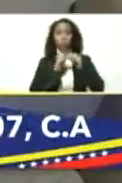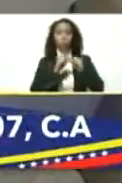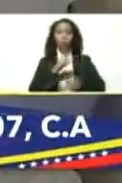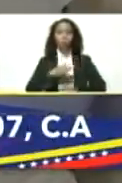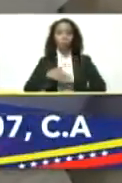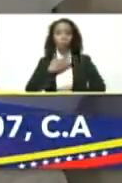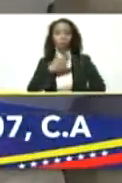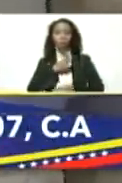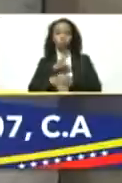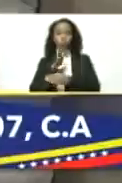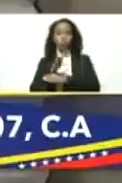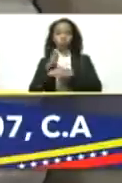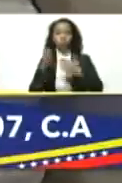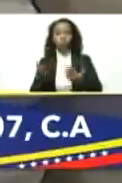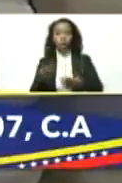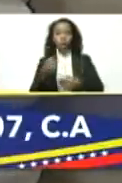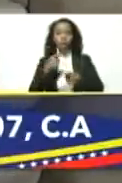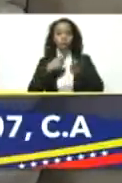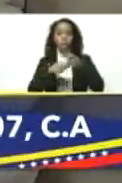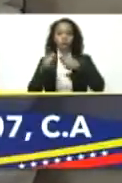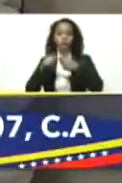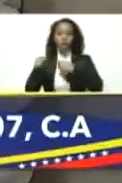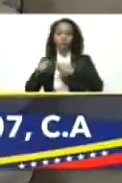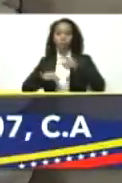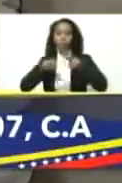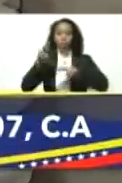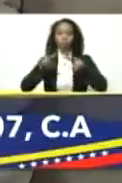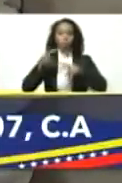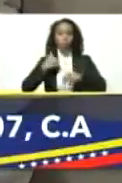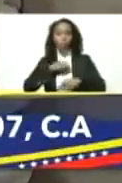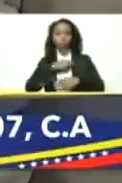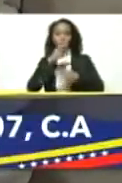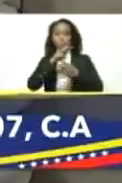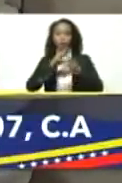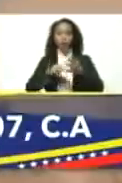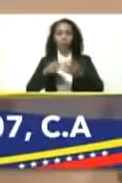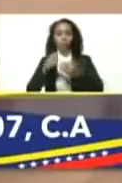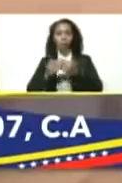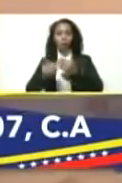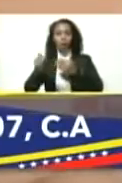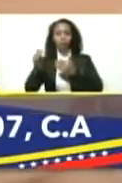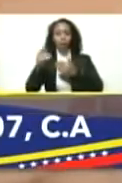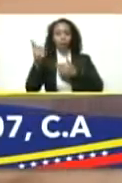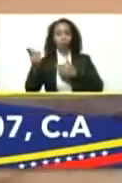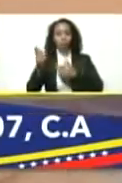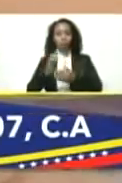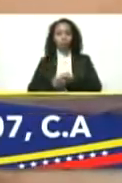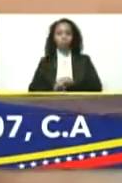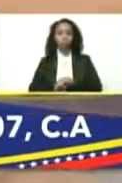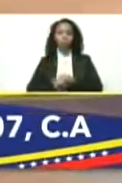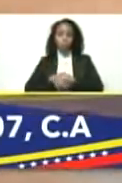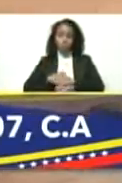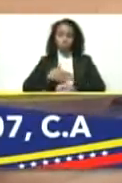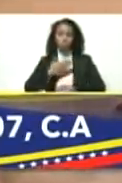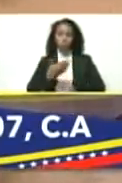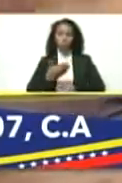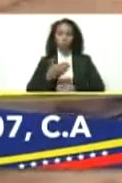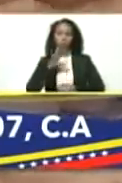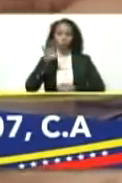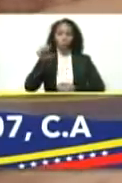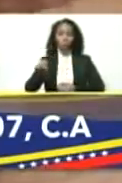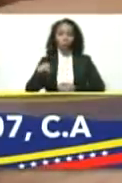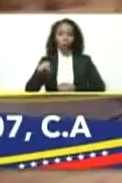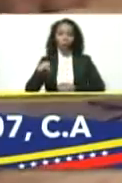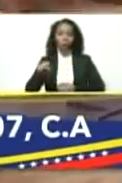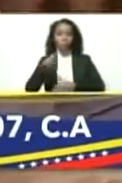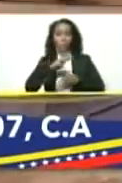podemos ir a vender, exponer nuestro producto y más allá de eso, poder comprar